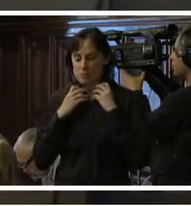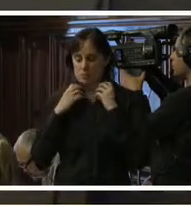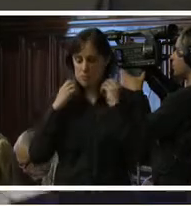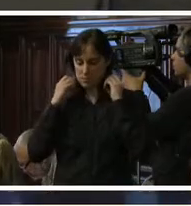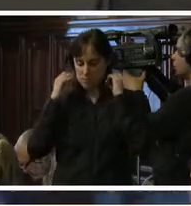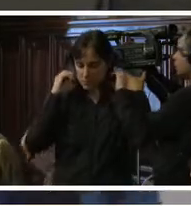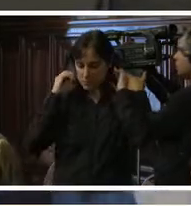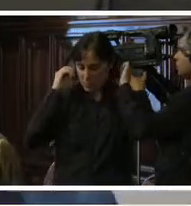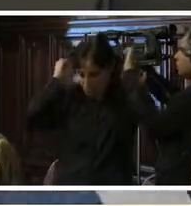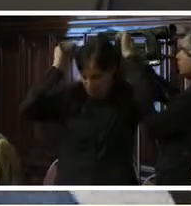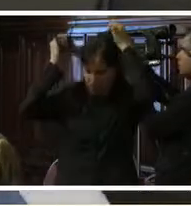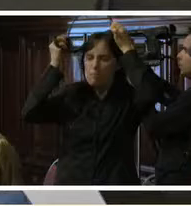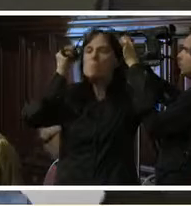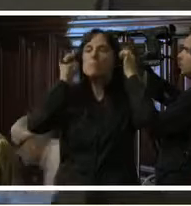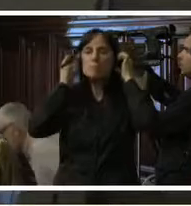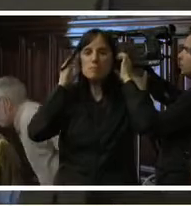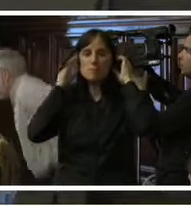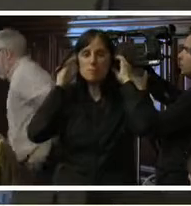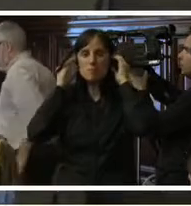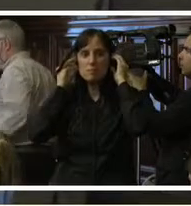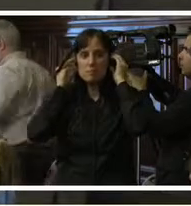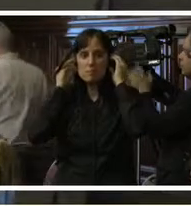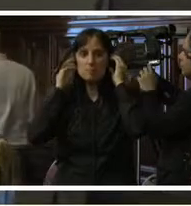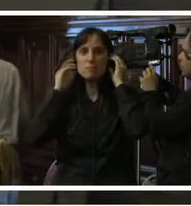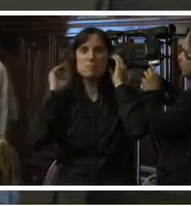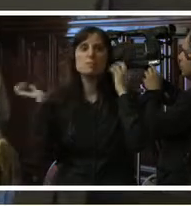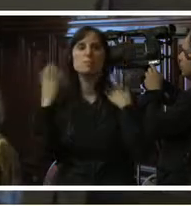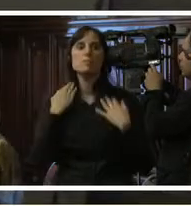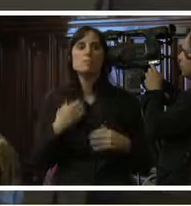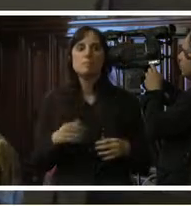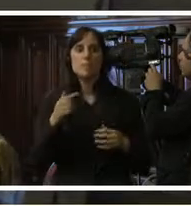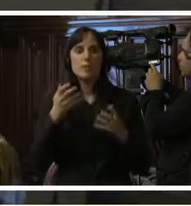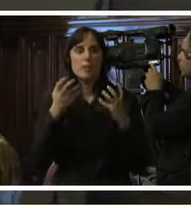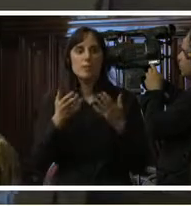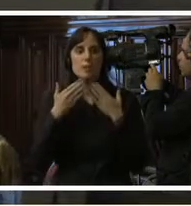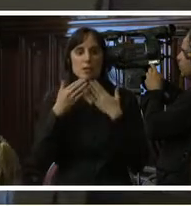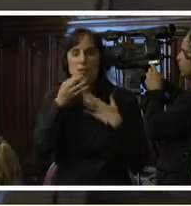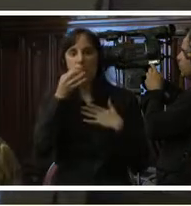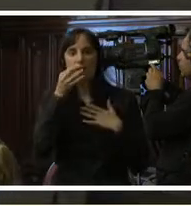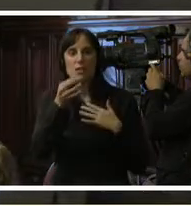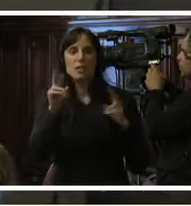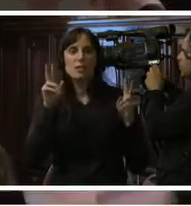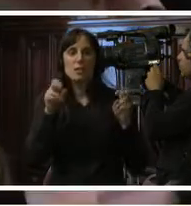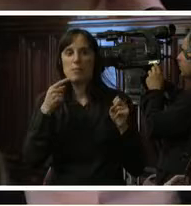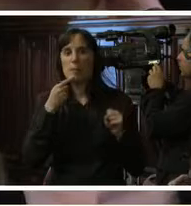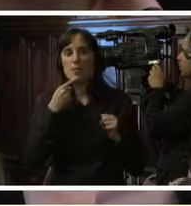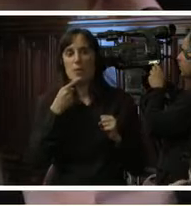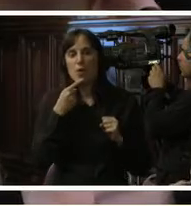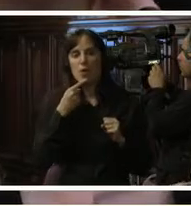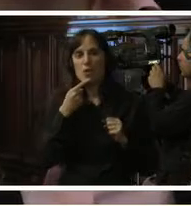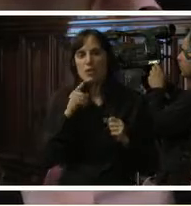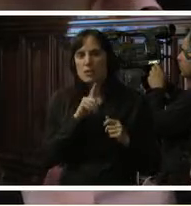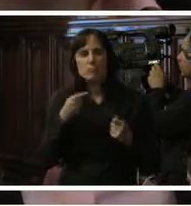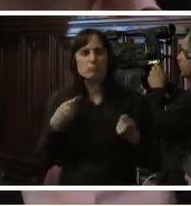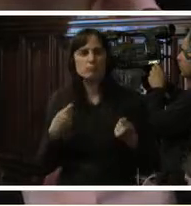que esse relatório tem sobre as políticas econômicas de austeridade e são cinco